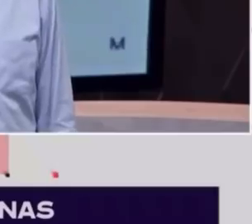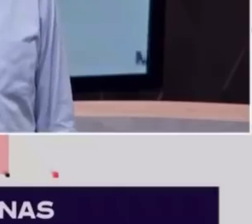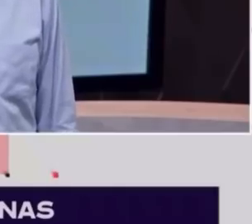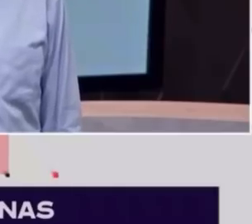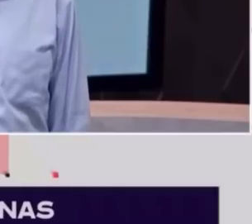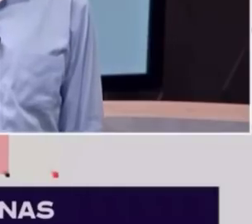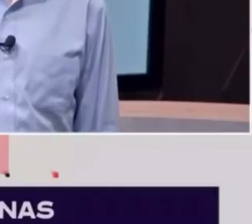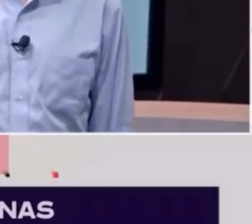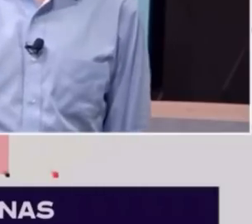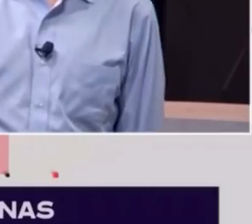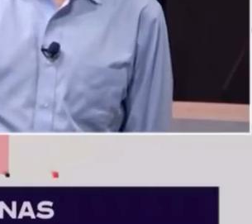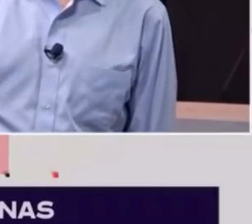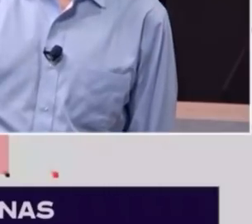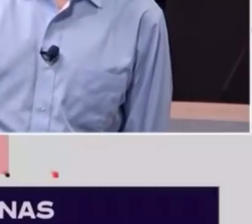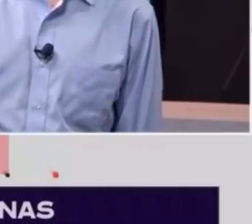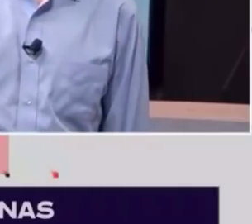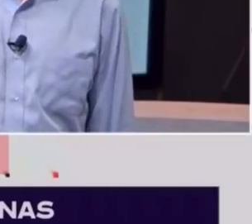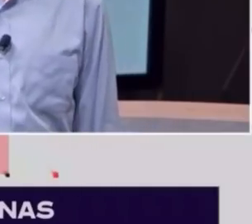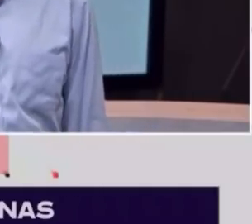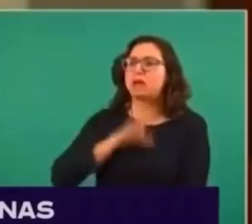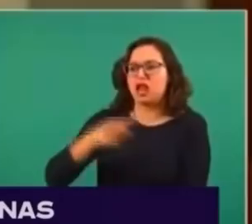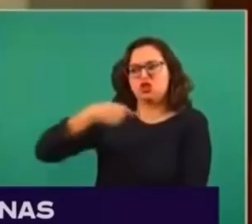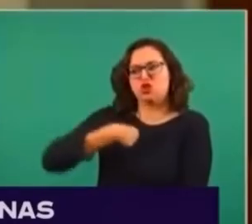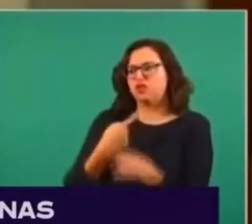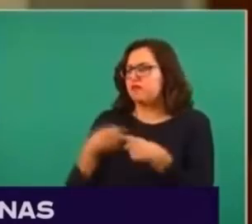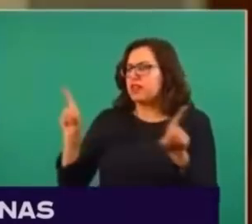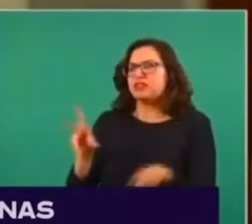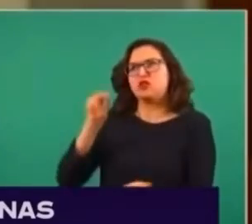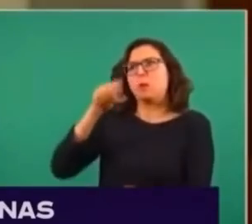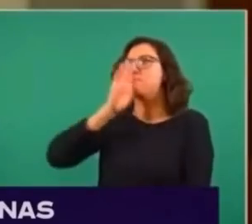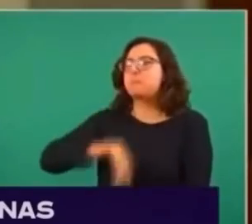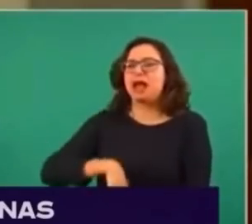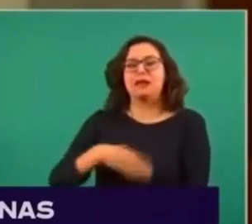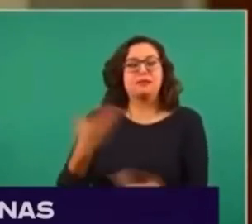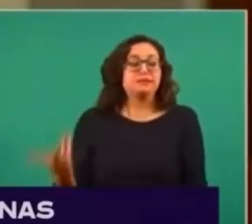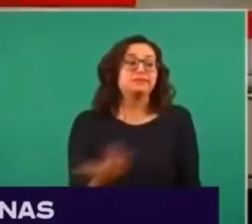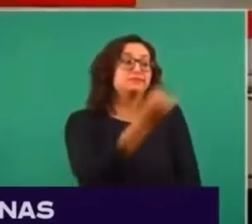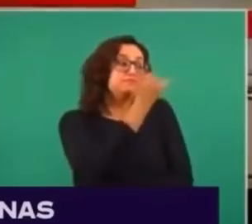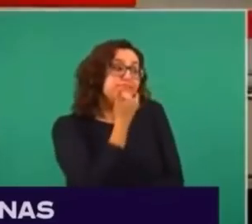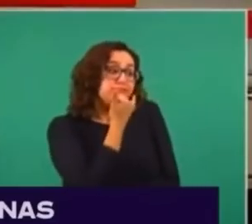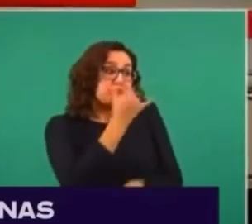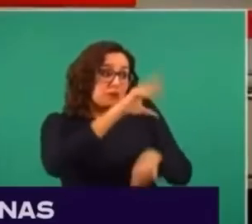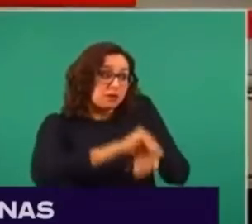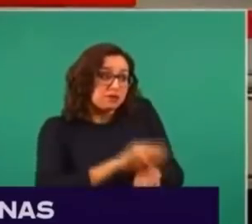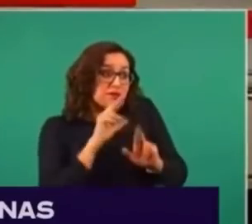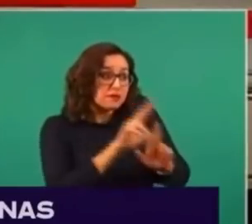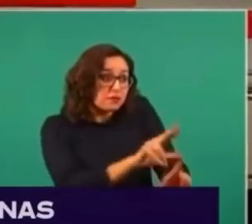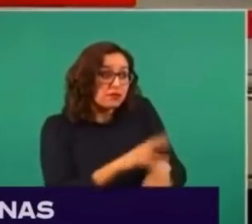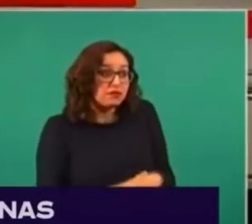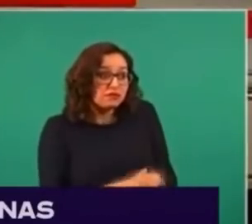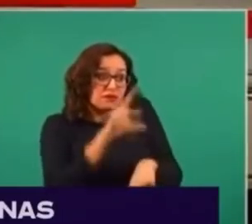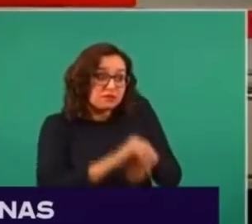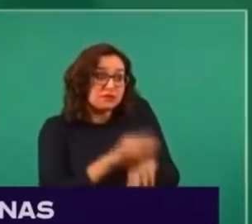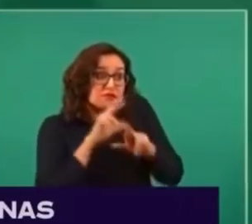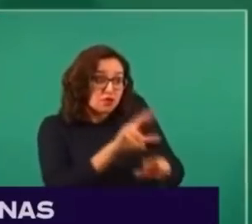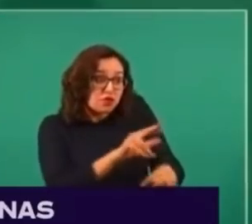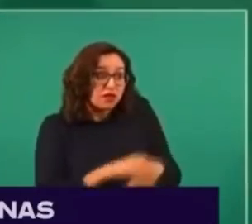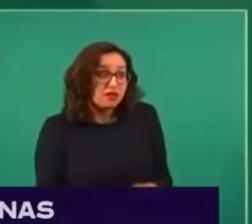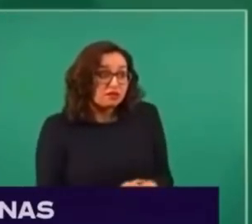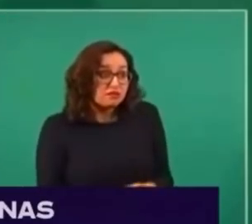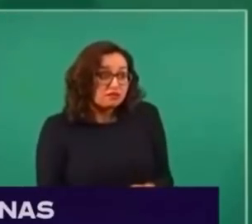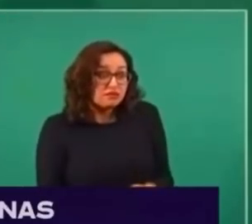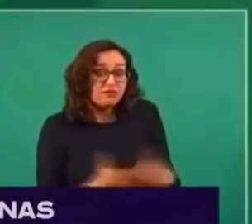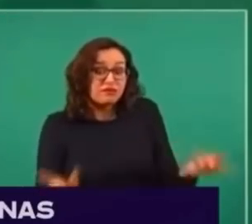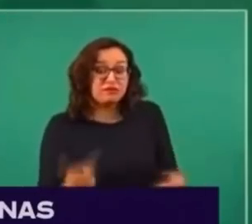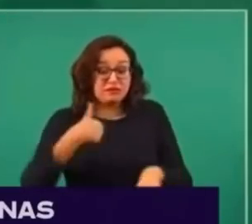decirlo menos, que una persona que realmente tiene una preparación científica muy robusta, porque hay que decirlo, el